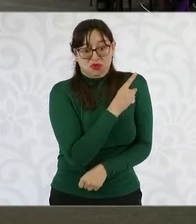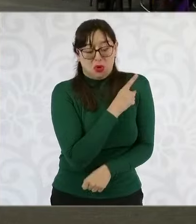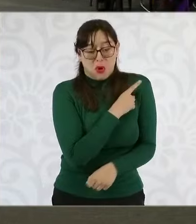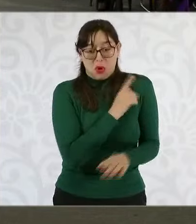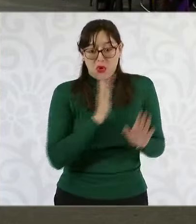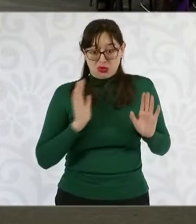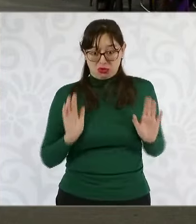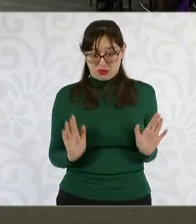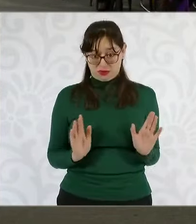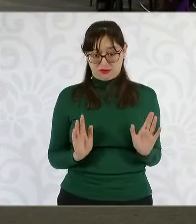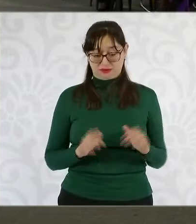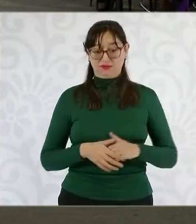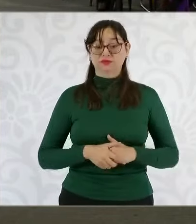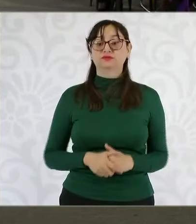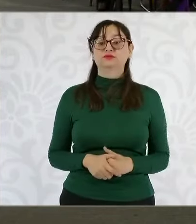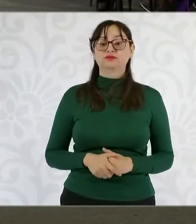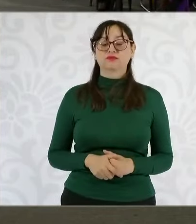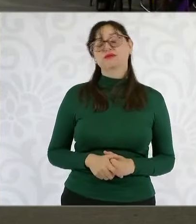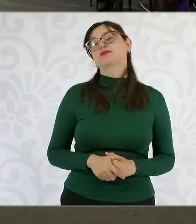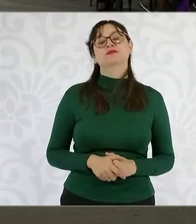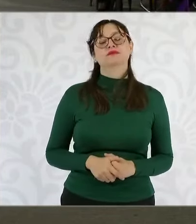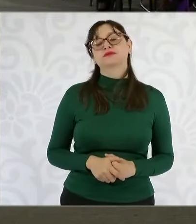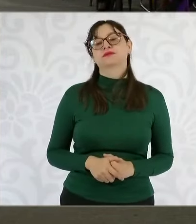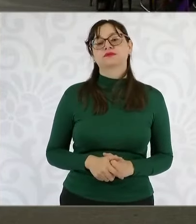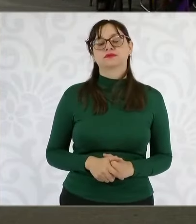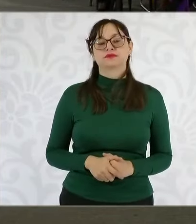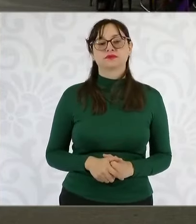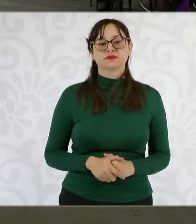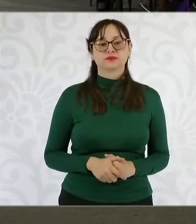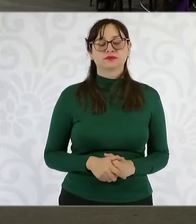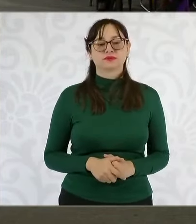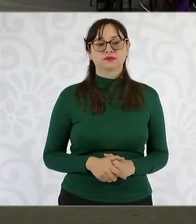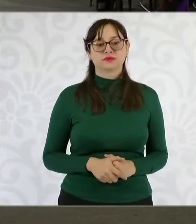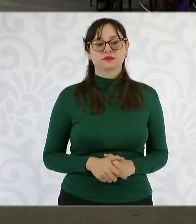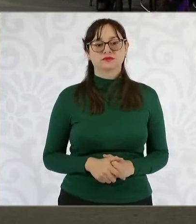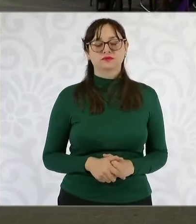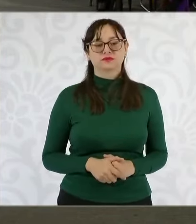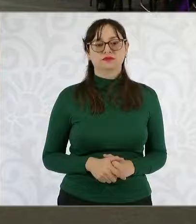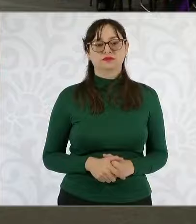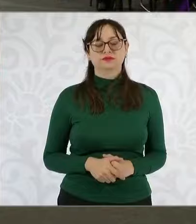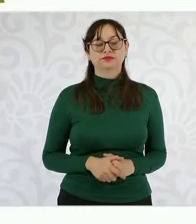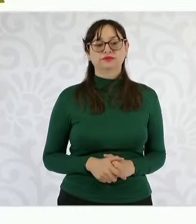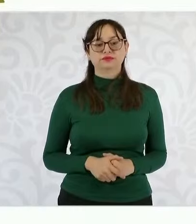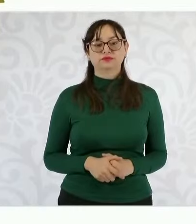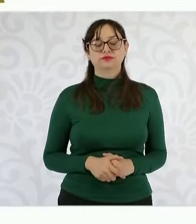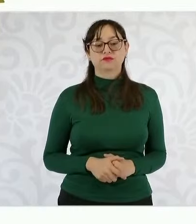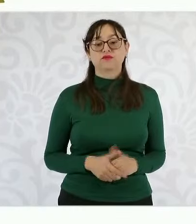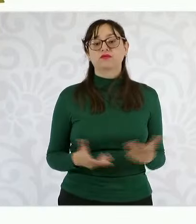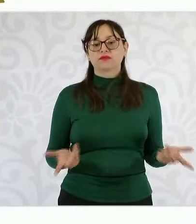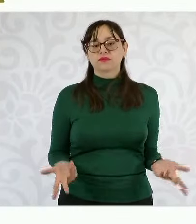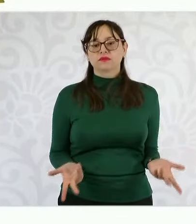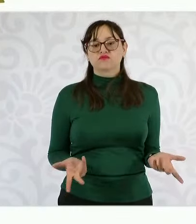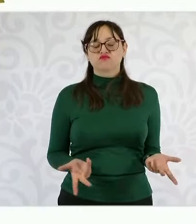favor. Ahora, nuestra visión, lo que nos ha pedido trabajar la presidenta